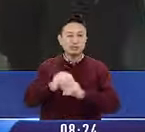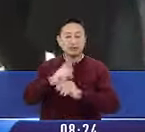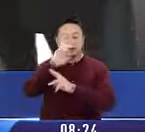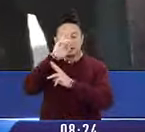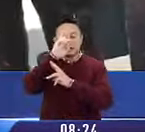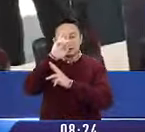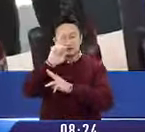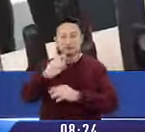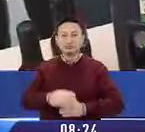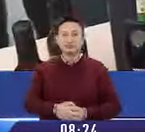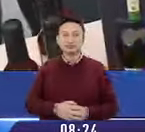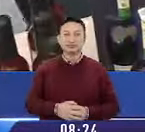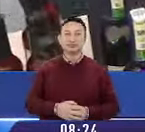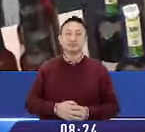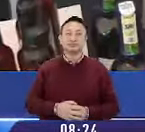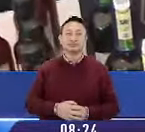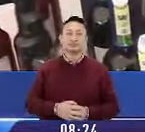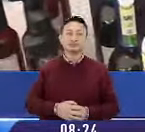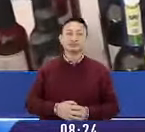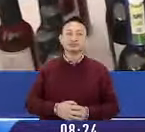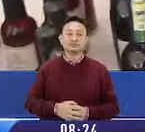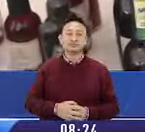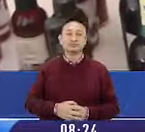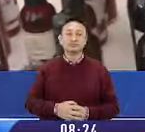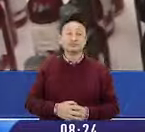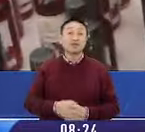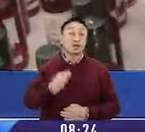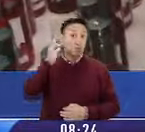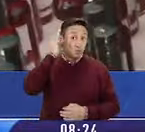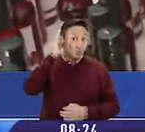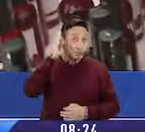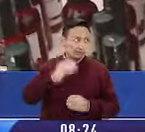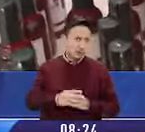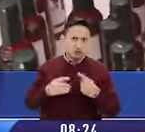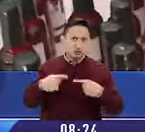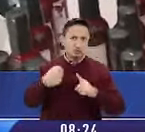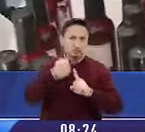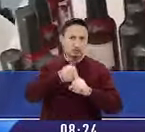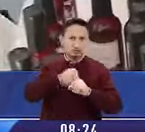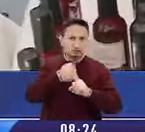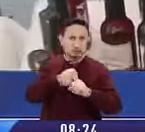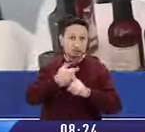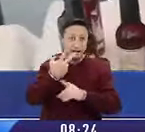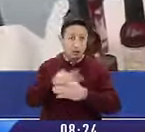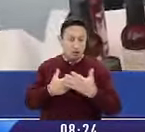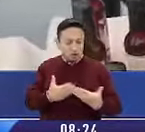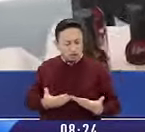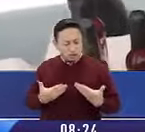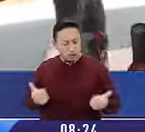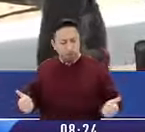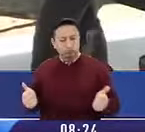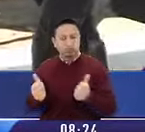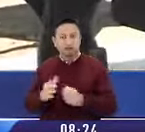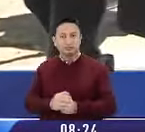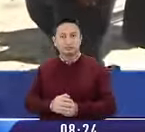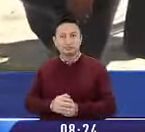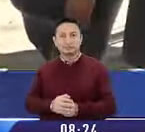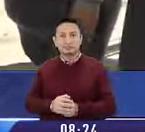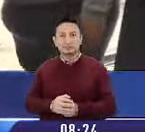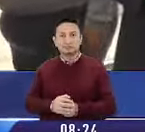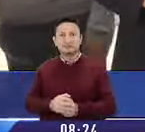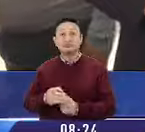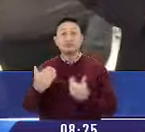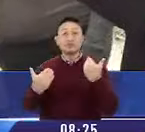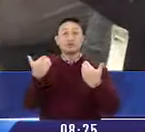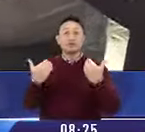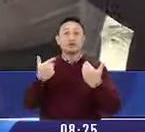a estas mujeres que día a día luchan y muestran lo mejor para sus hijos, ¿no? Pues nada, este día